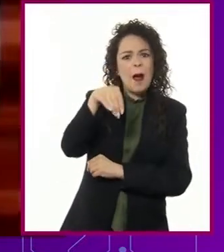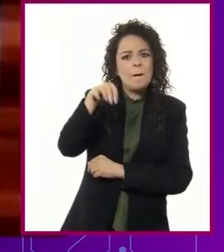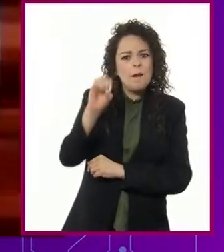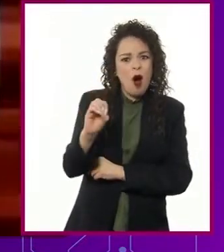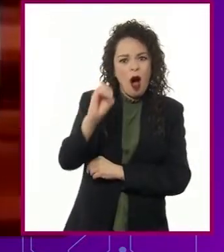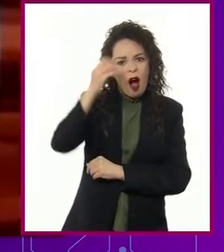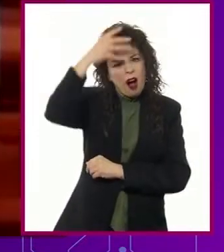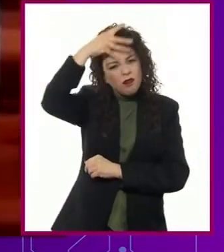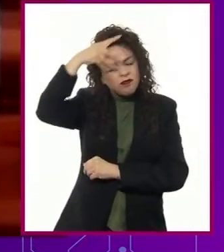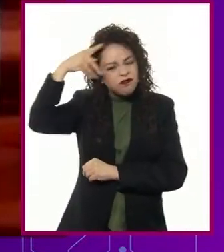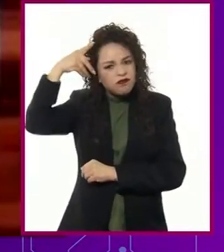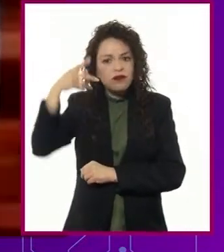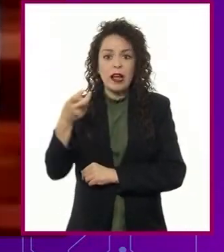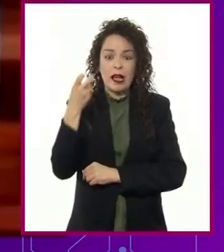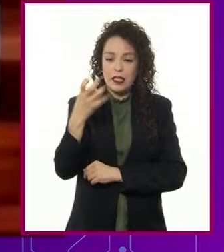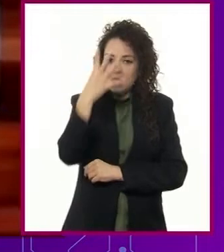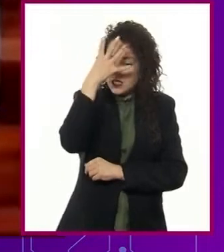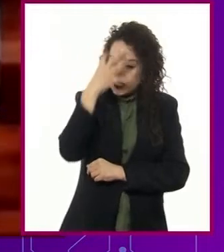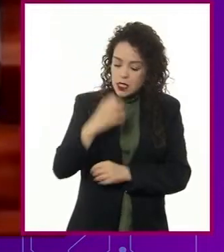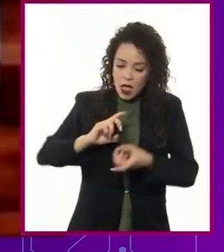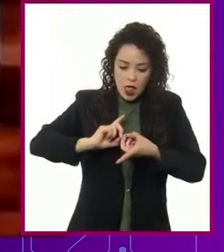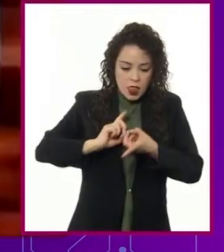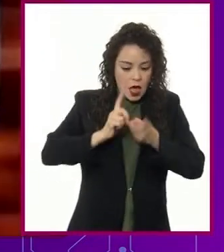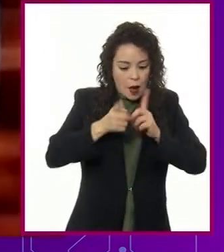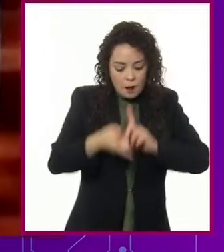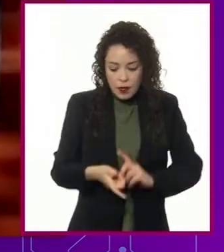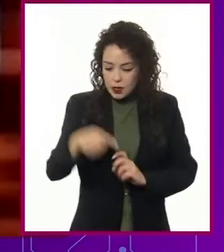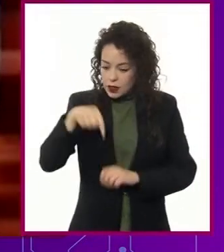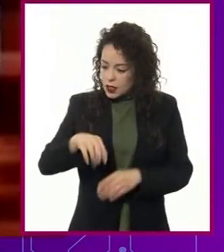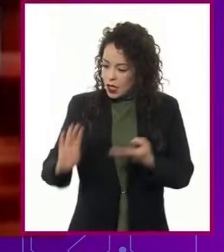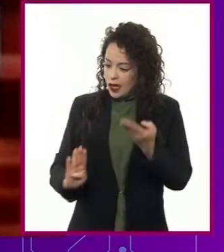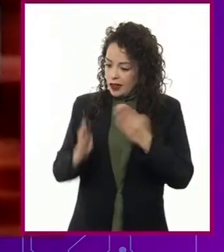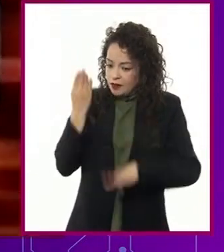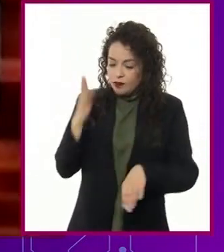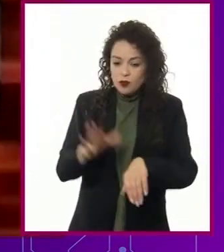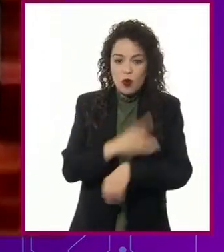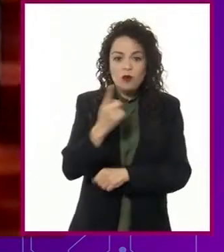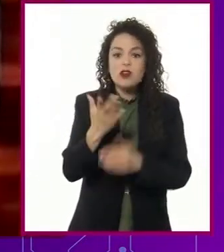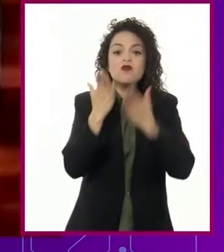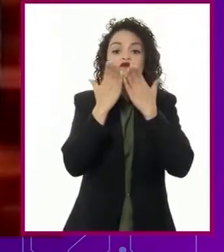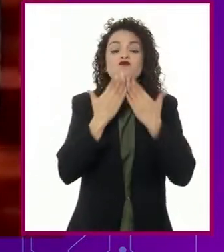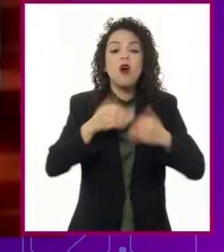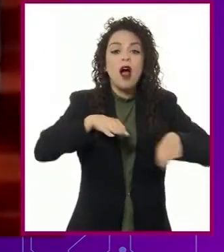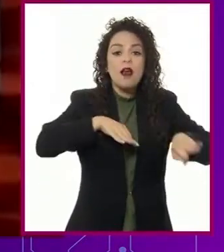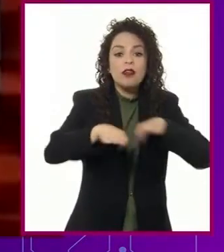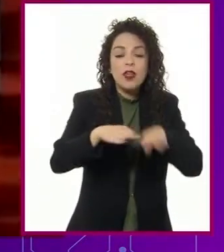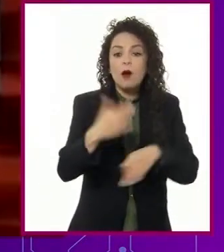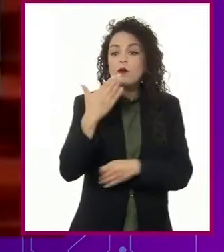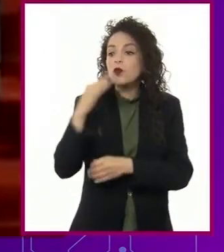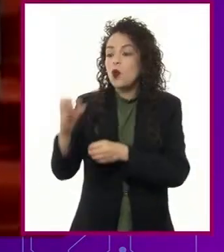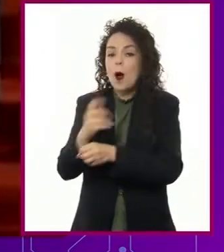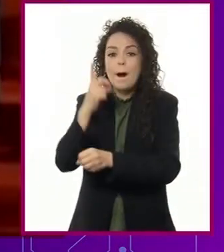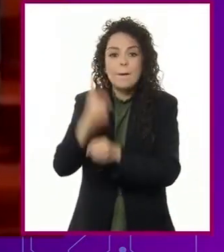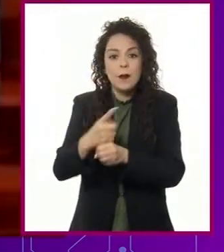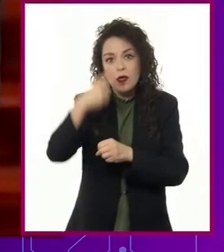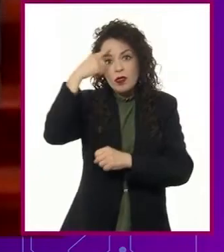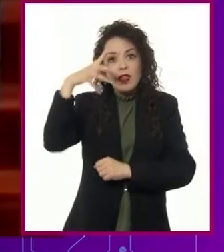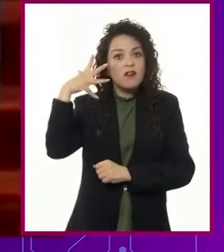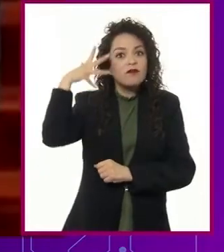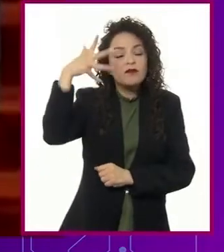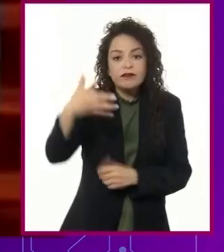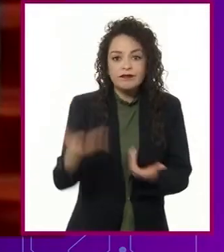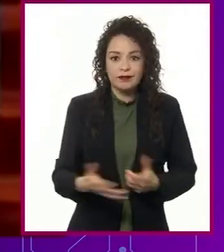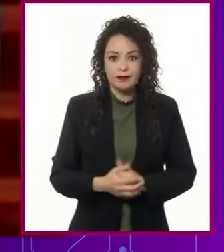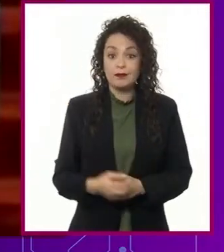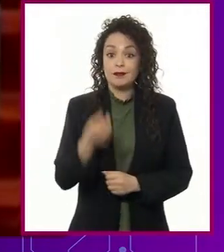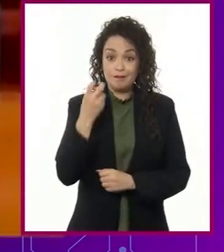y la depresión en este mundo que no hay trabajo, en este mundo que no hay muchas expectativas. Y entonces lo van expresando